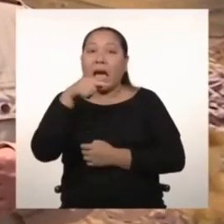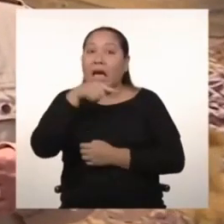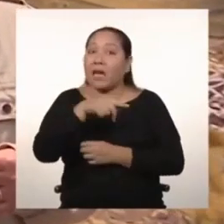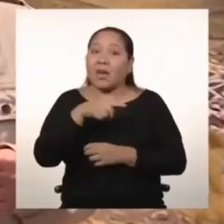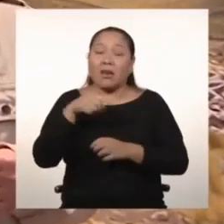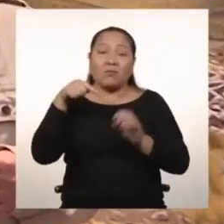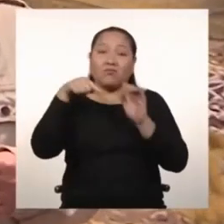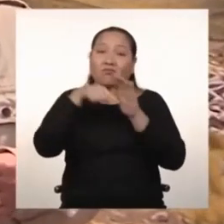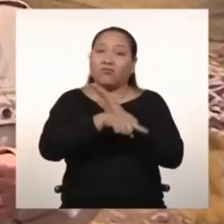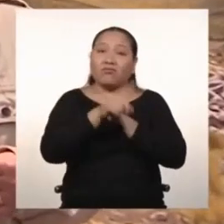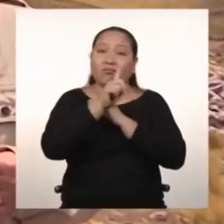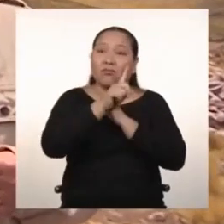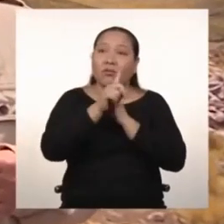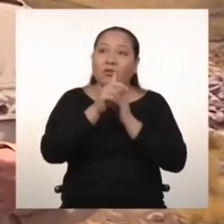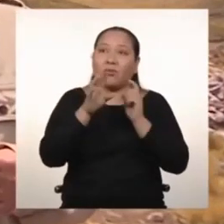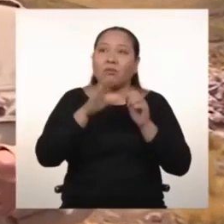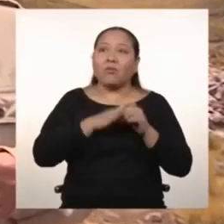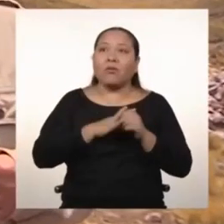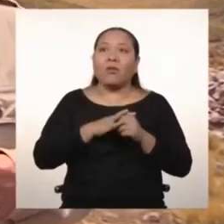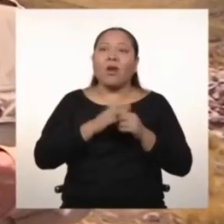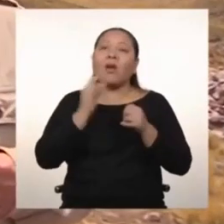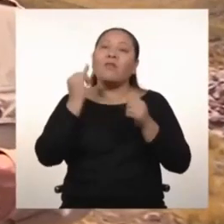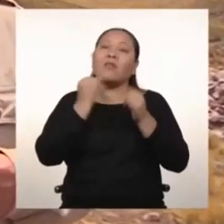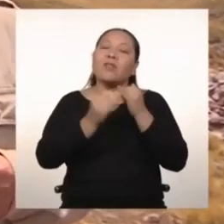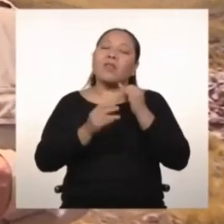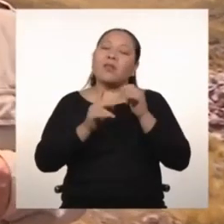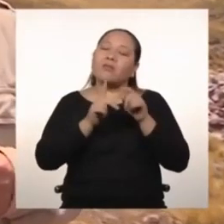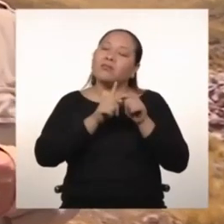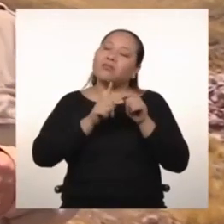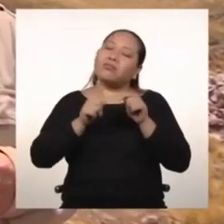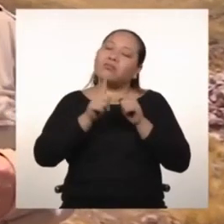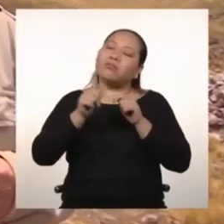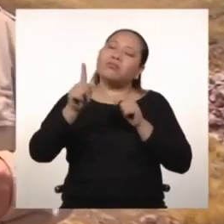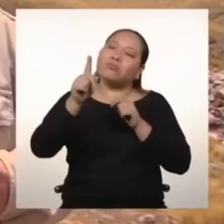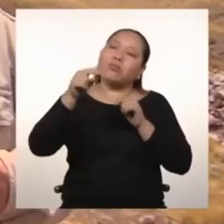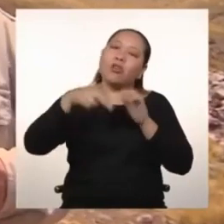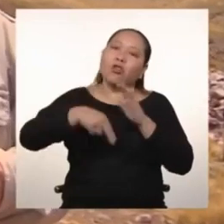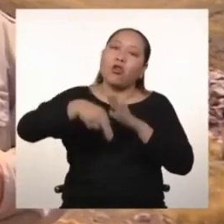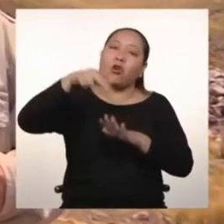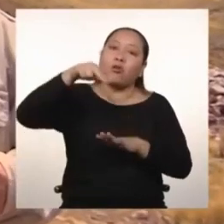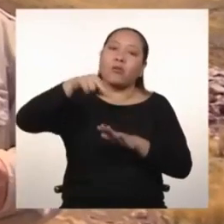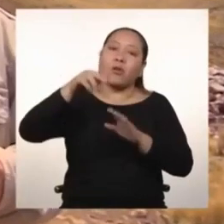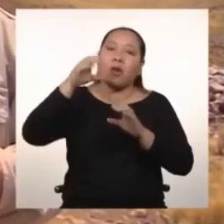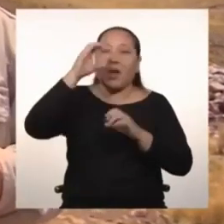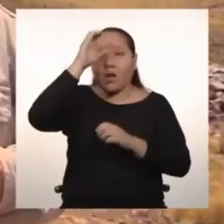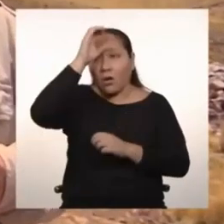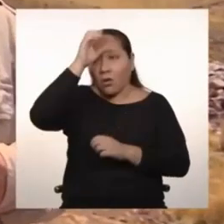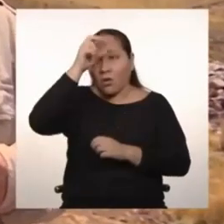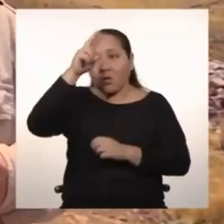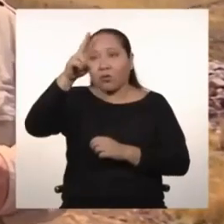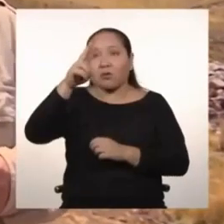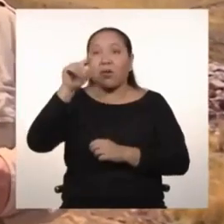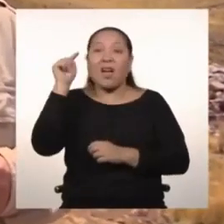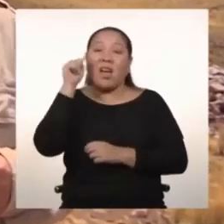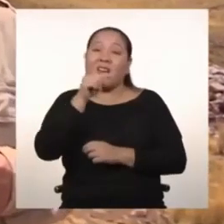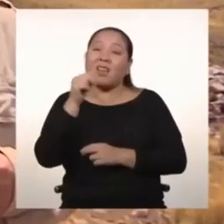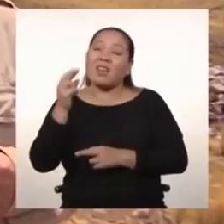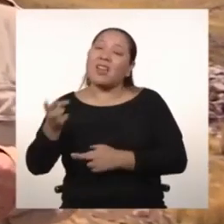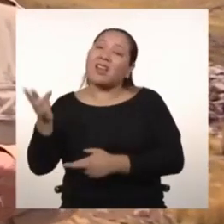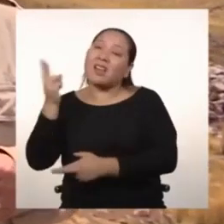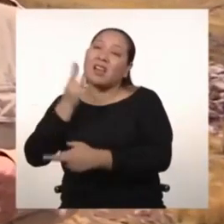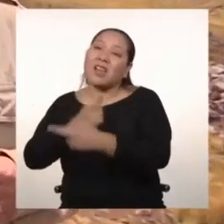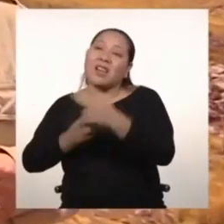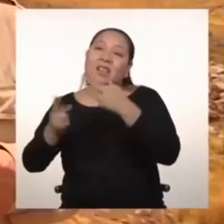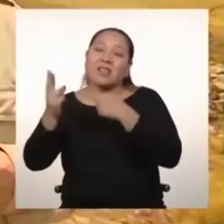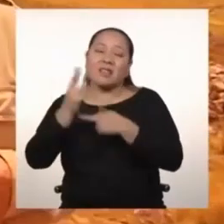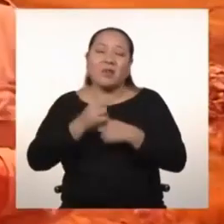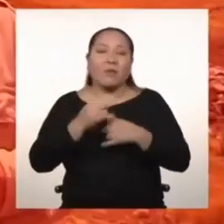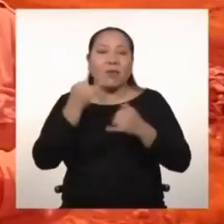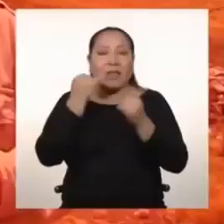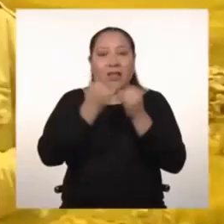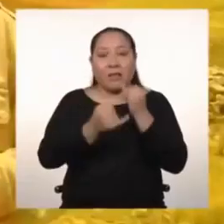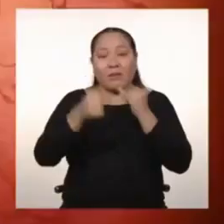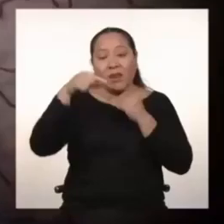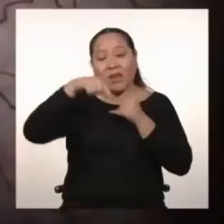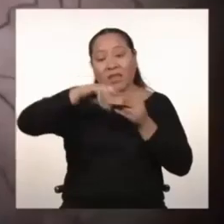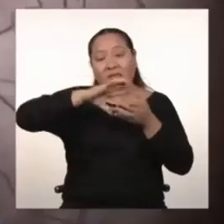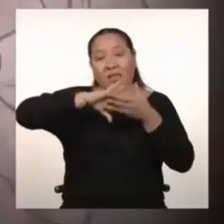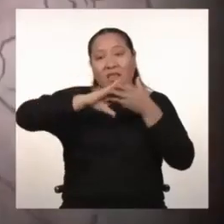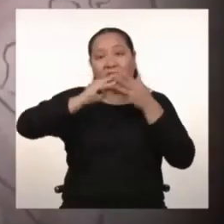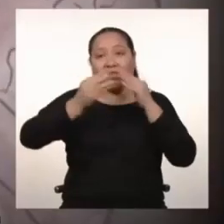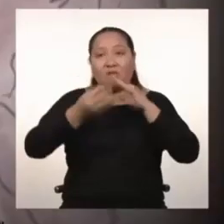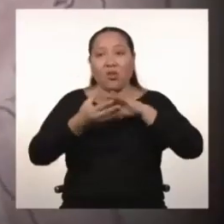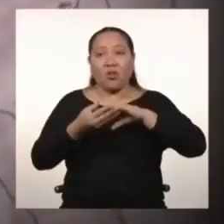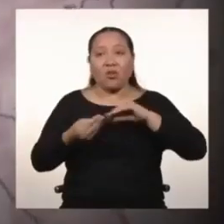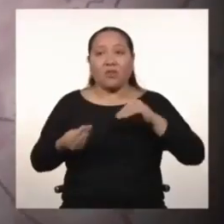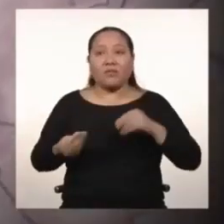sino algunos kilómetros más hacia el norte, en el Cusco. Y hasta ahí tendremos que ir para cerrar este recorrido.